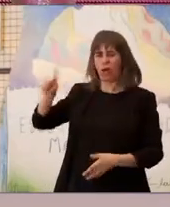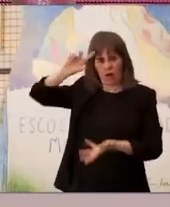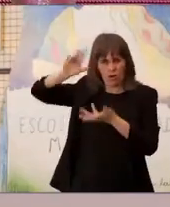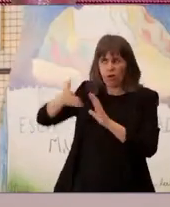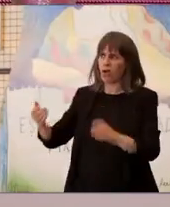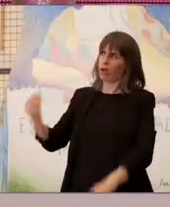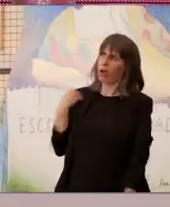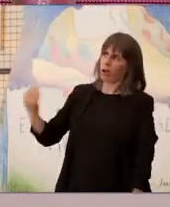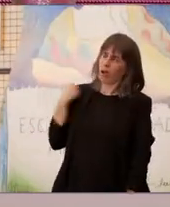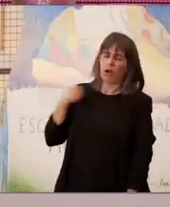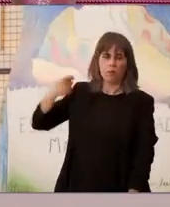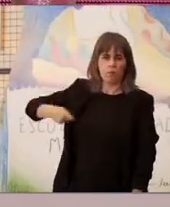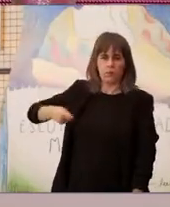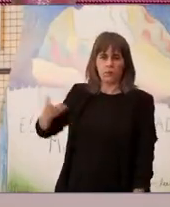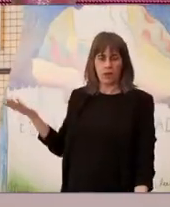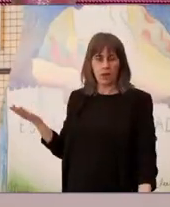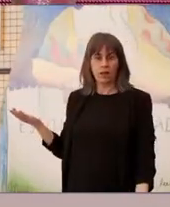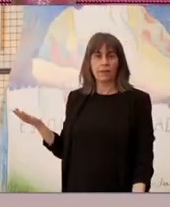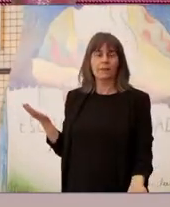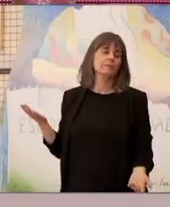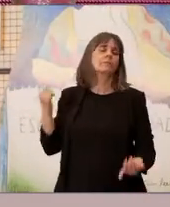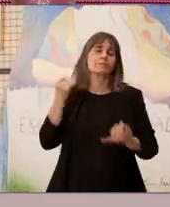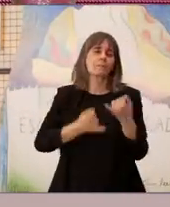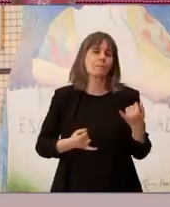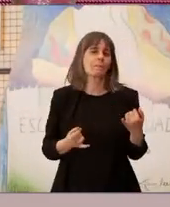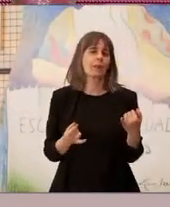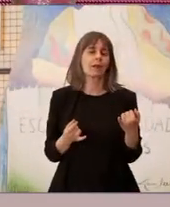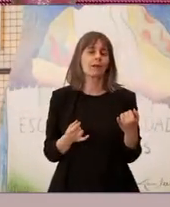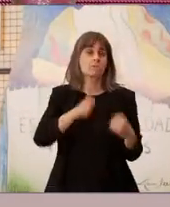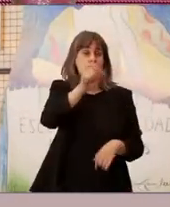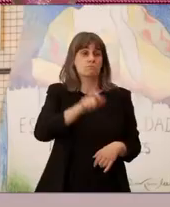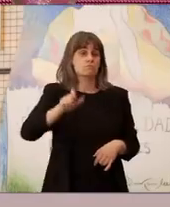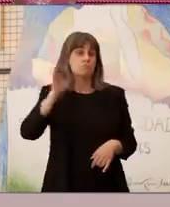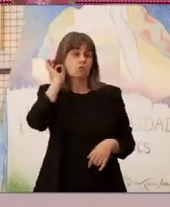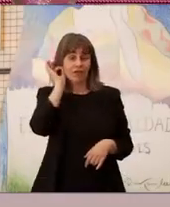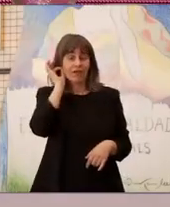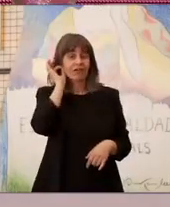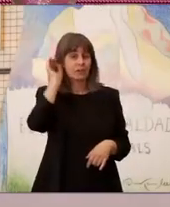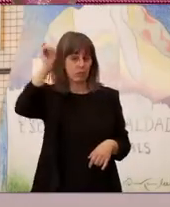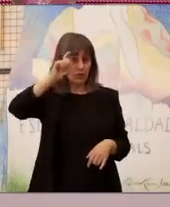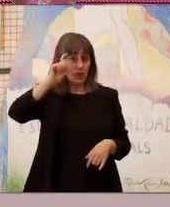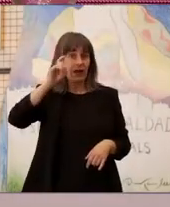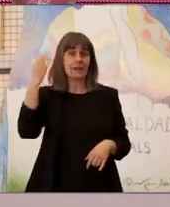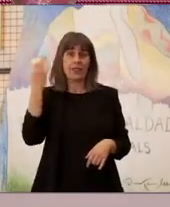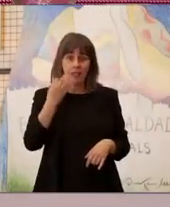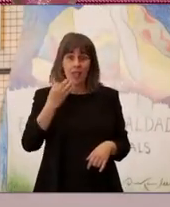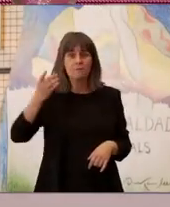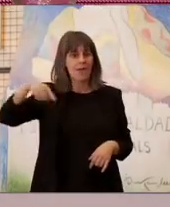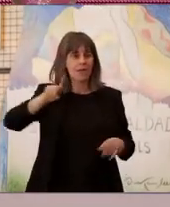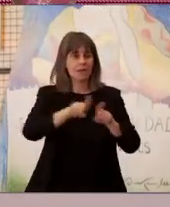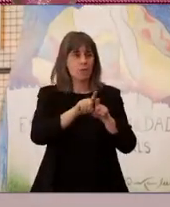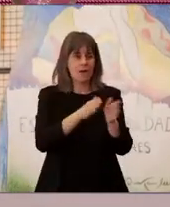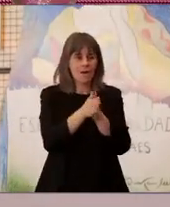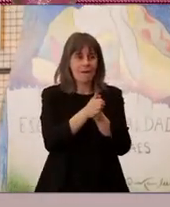en la vara Y entonces llega un momento que esta mujer o Estas mujeres que tenían que ser el fermento del cambio